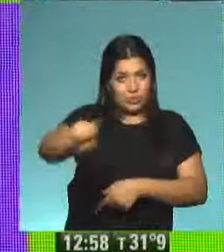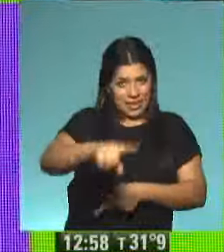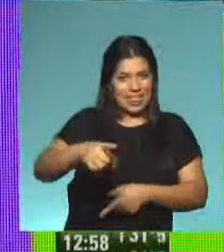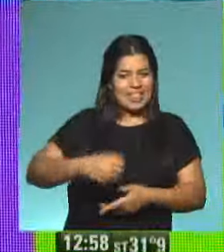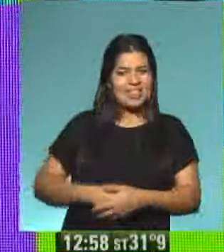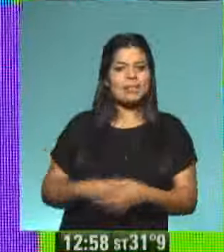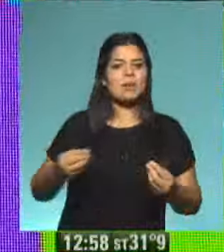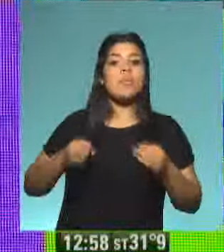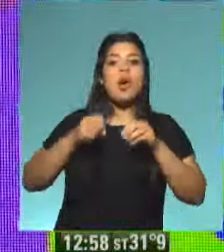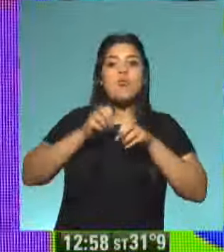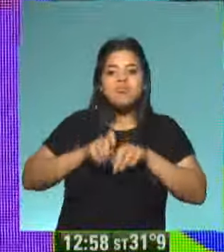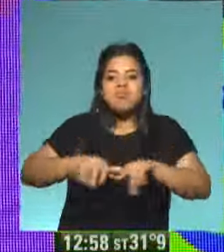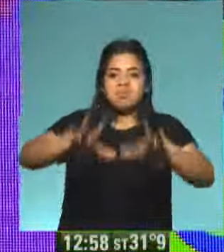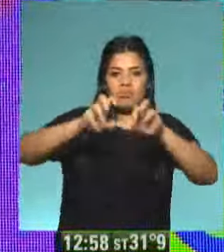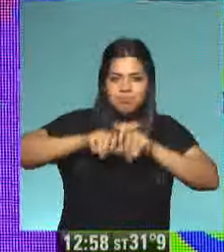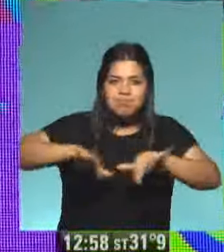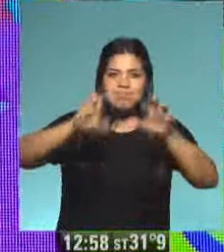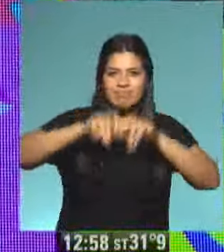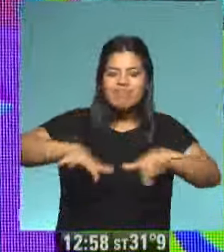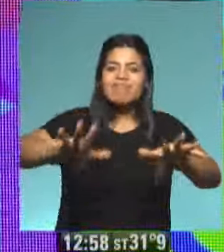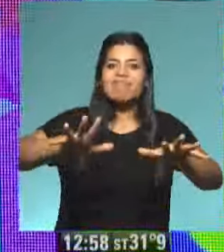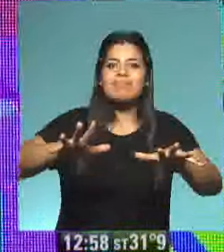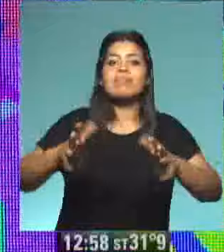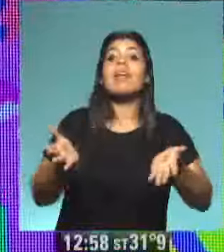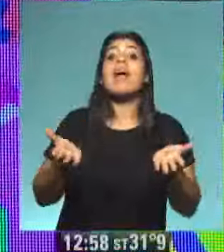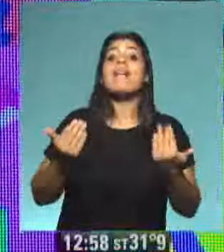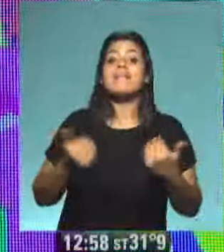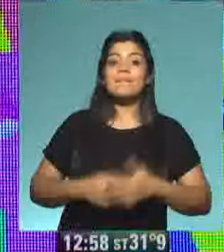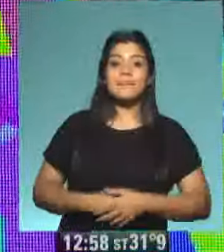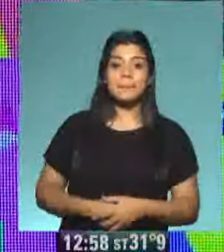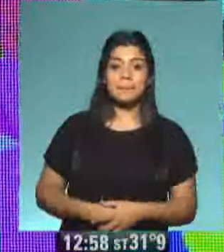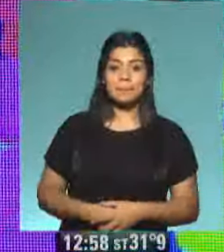se expanda, y se haga muy, pero muy, muy grande.